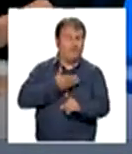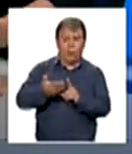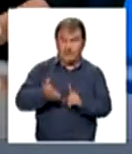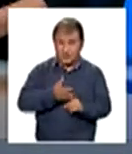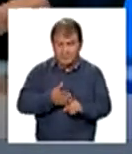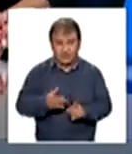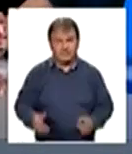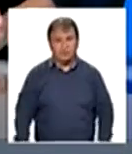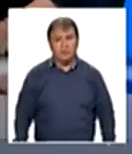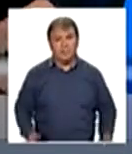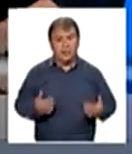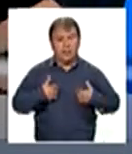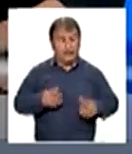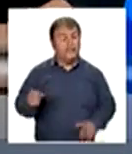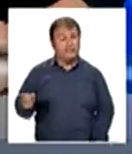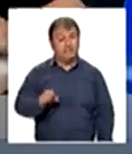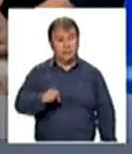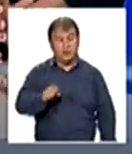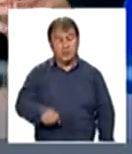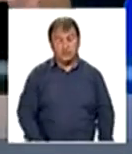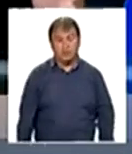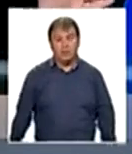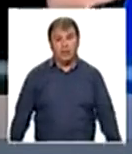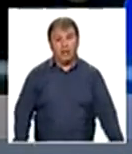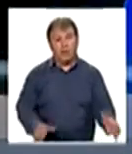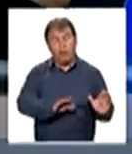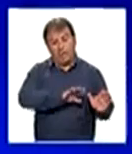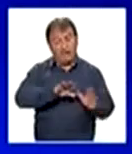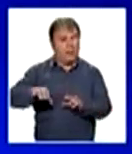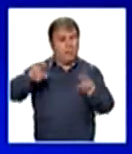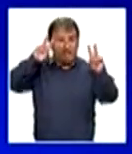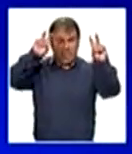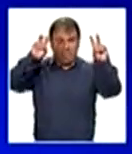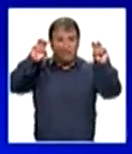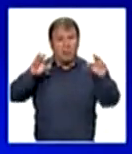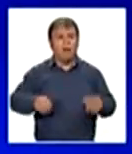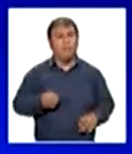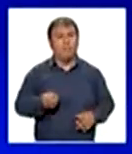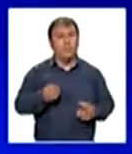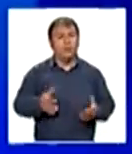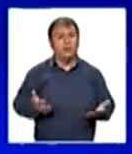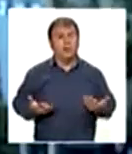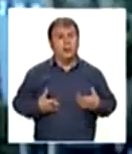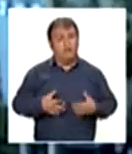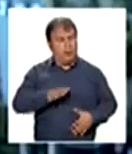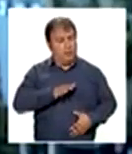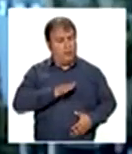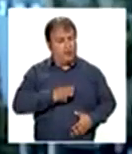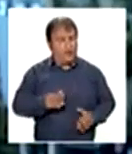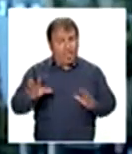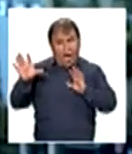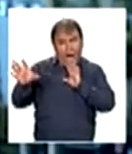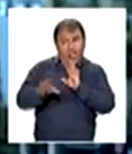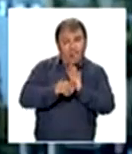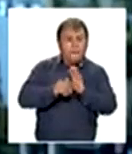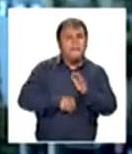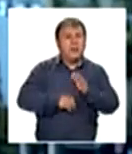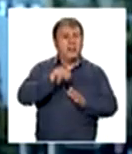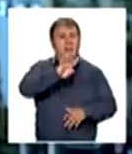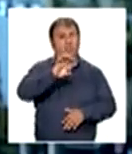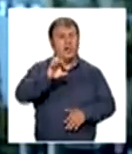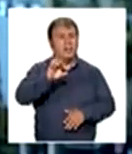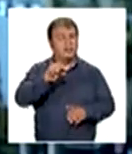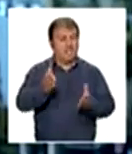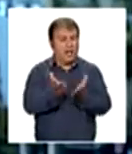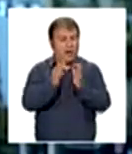denuncia. Y que tiene que ser así definitivamente, ¿no? Vamos a cambiar ahora de tema, porque en un gesto digno de imitar, más de 400 alumnas de la